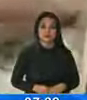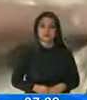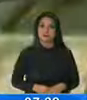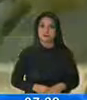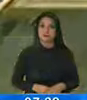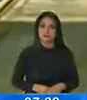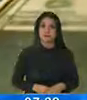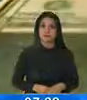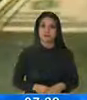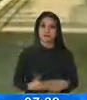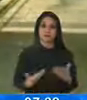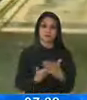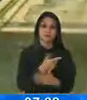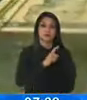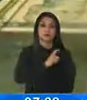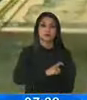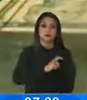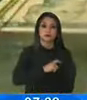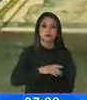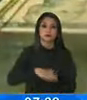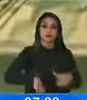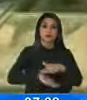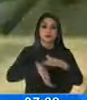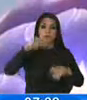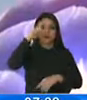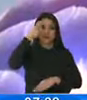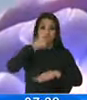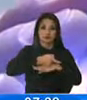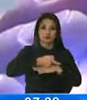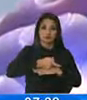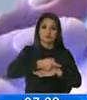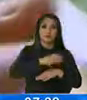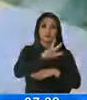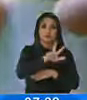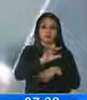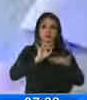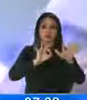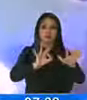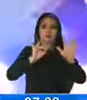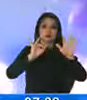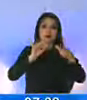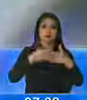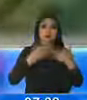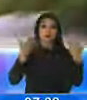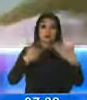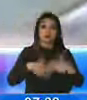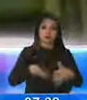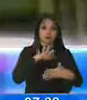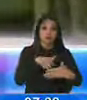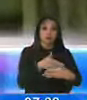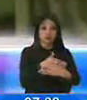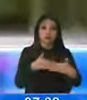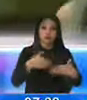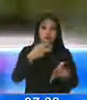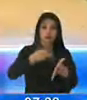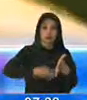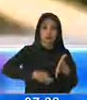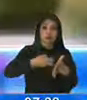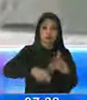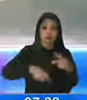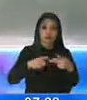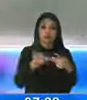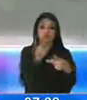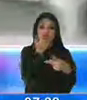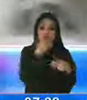Con la vigencia del nuevo salario básico establecido por el gobierno en $386, la tabla de cobros por multas e infracciones